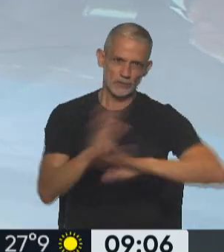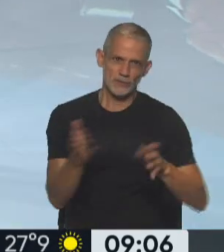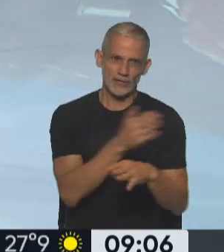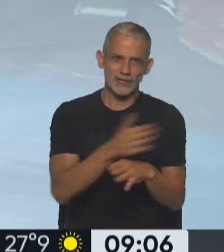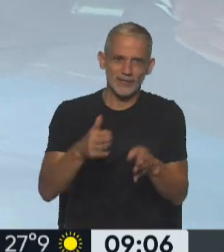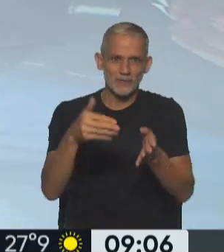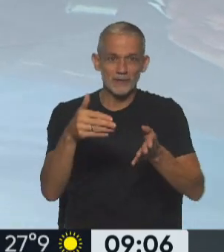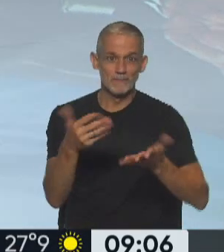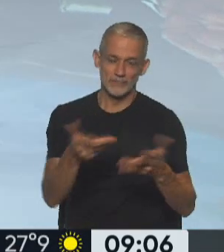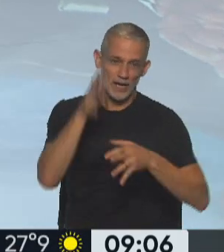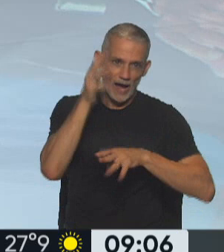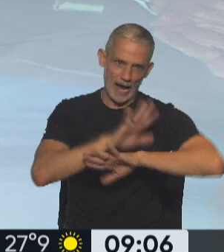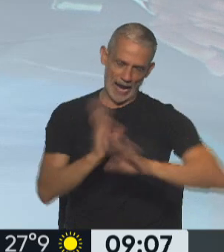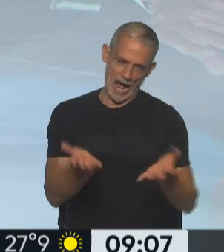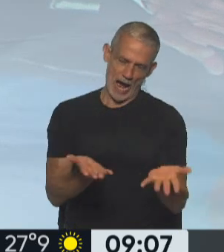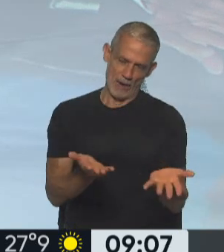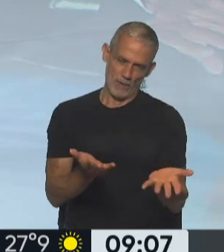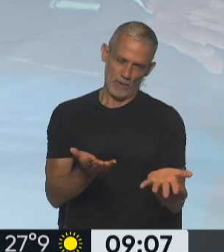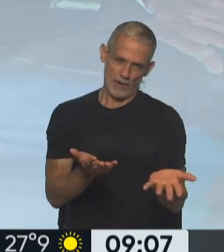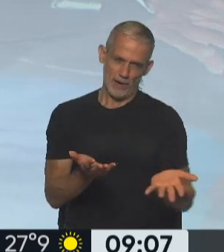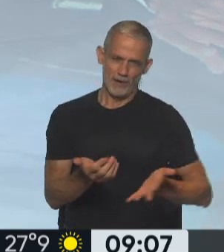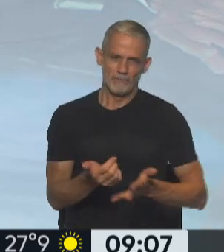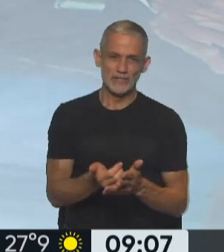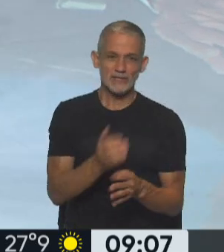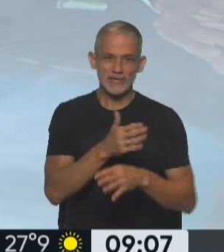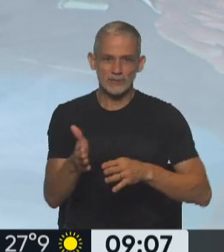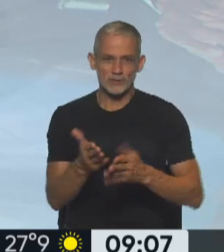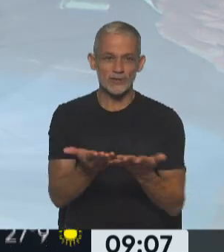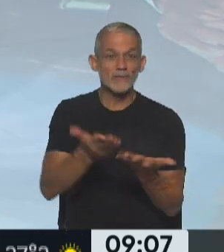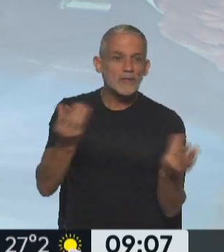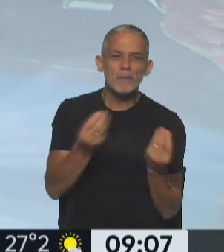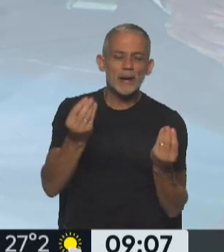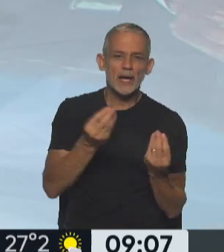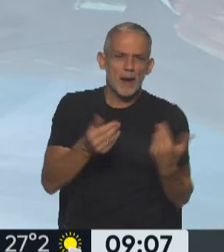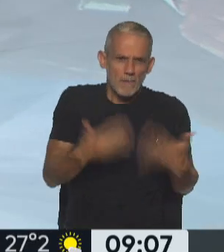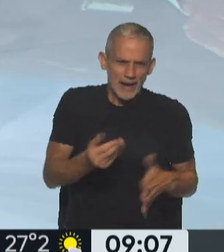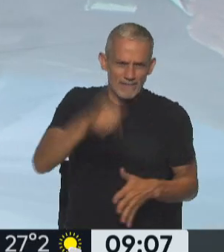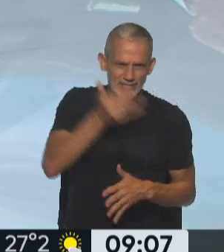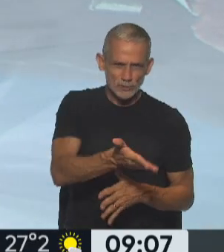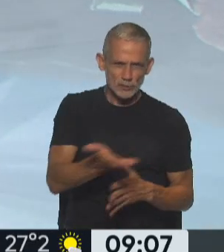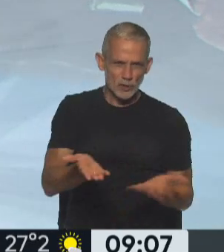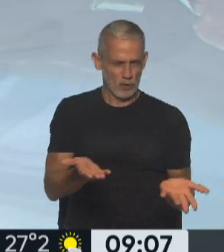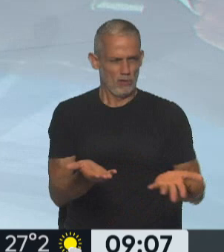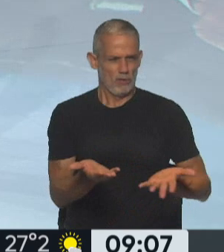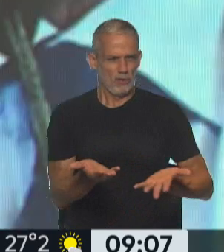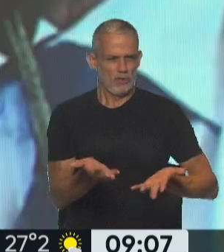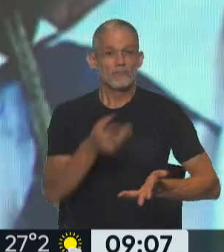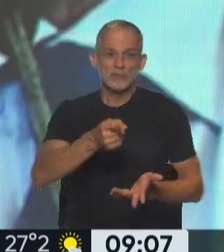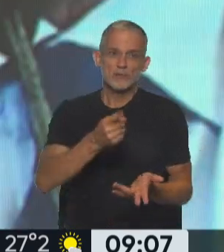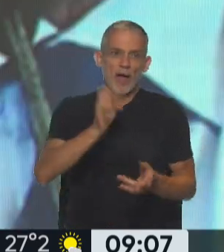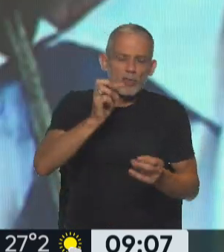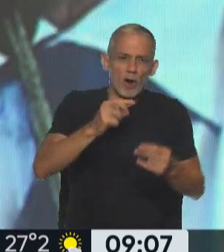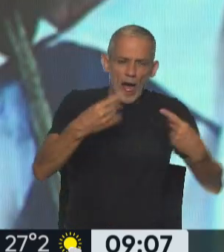institucionalidad del Ministerio. Es una filtración ministerio oficial para un beneficio particular. Totalmente. ¿No? De una acción de gobierno. Millones claro, de dólares, ¿no? Exactamente, y que termina